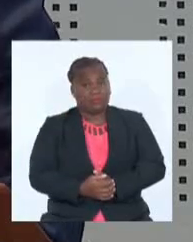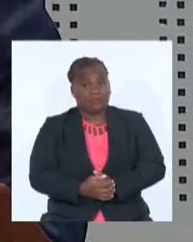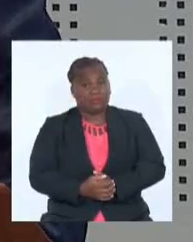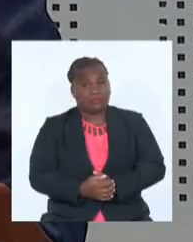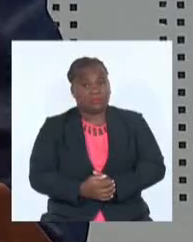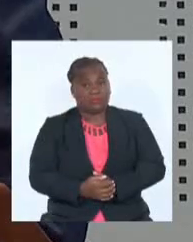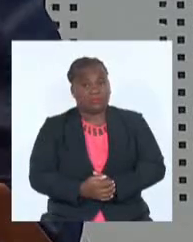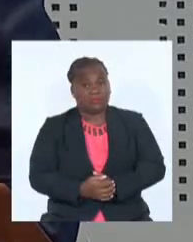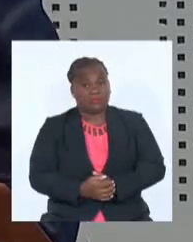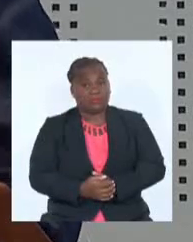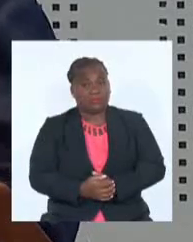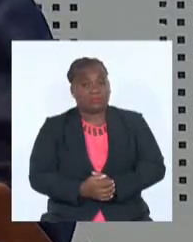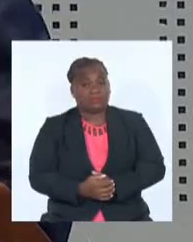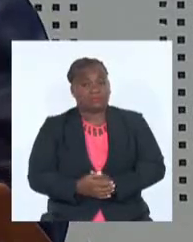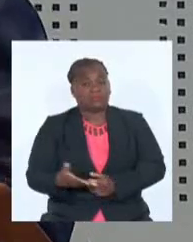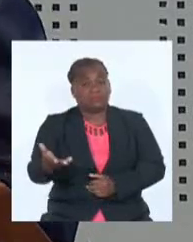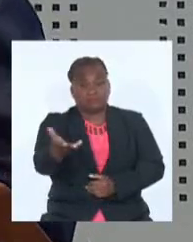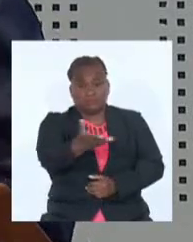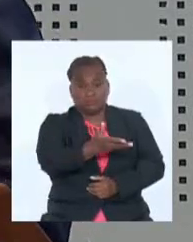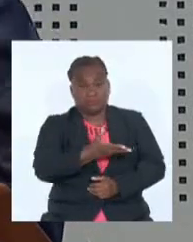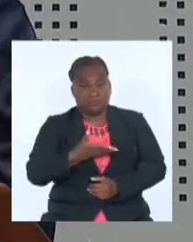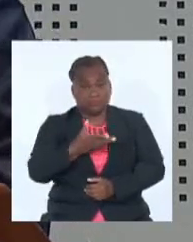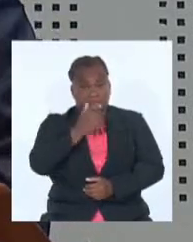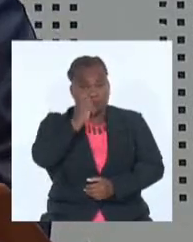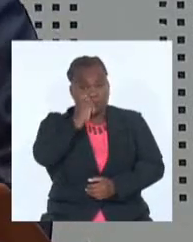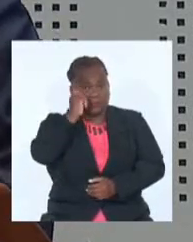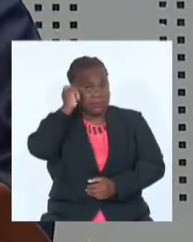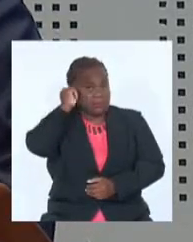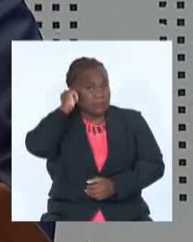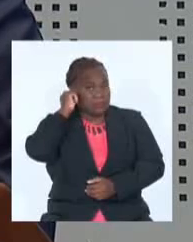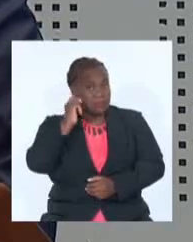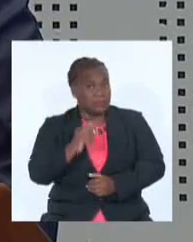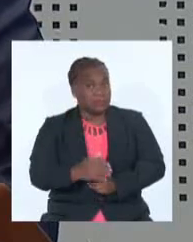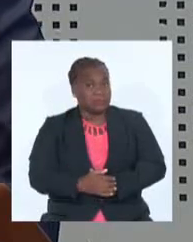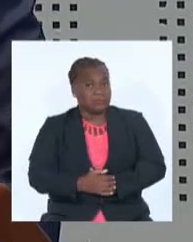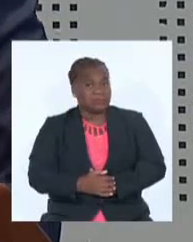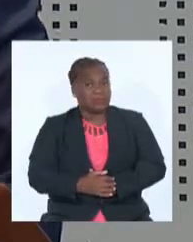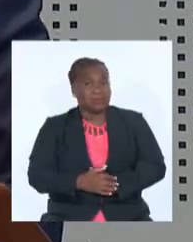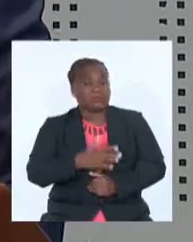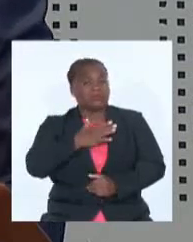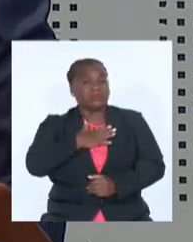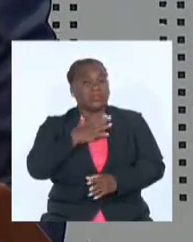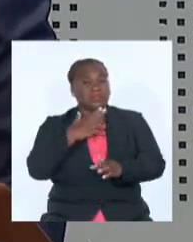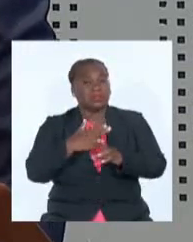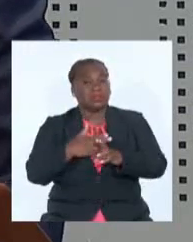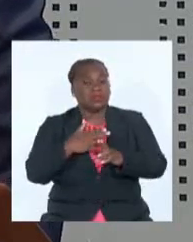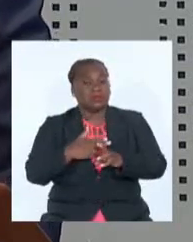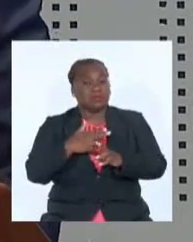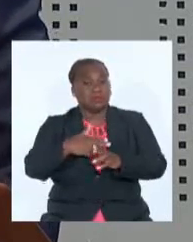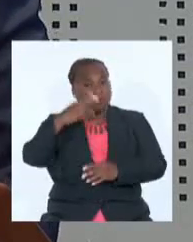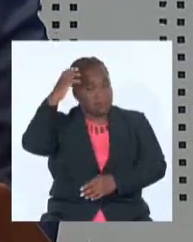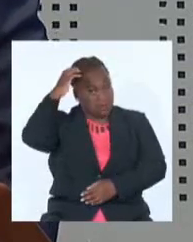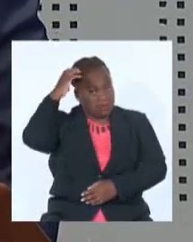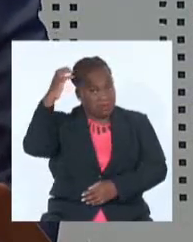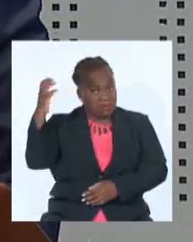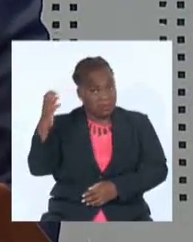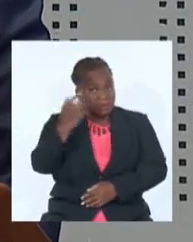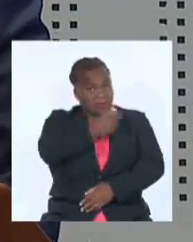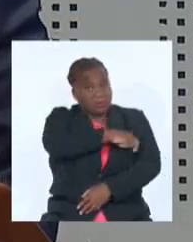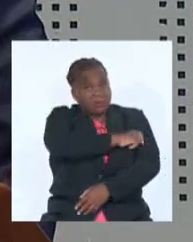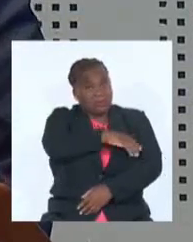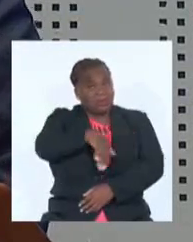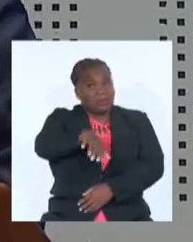distintos señoras y señores, permítanme, en nombre del gobierno y del pueblo de la